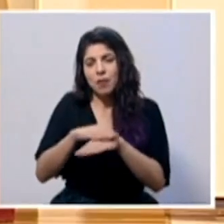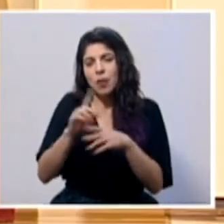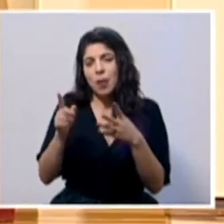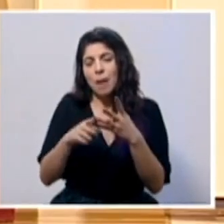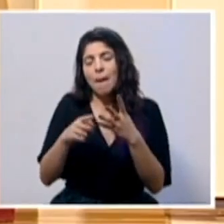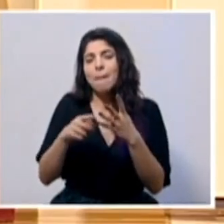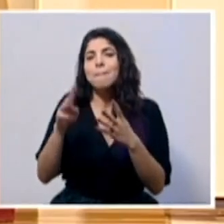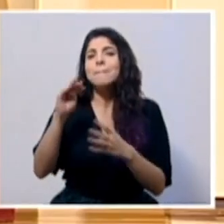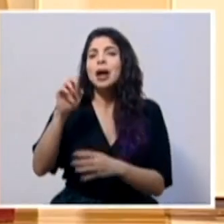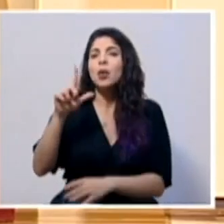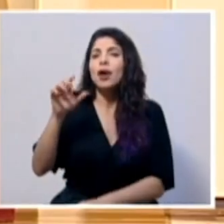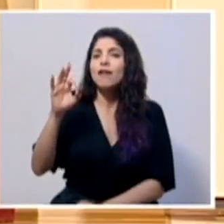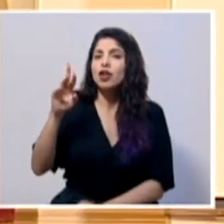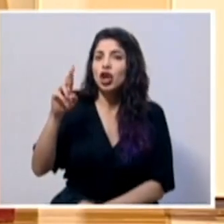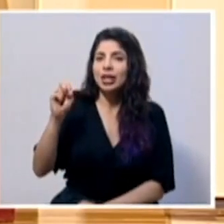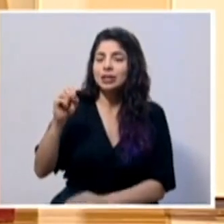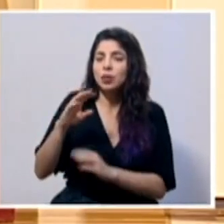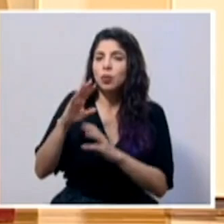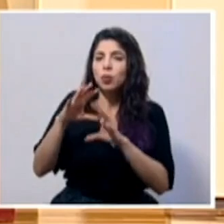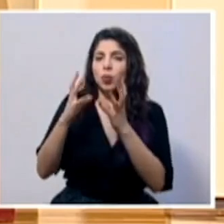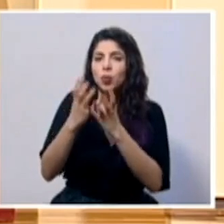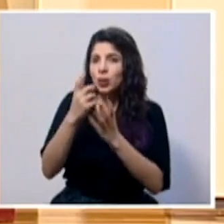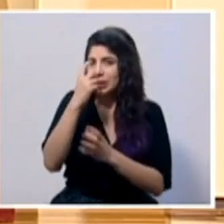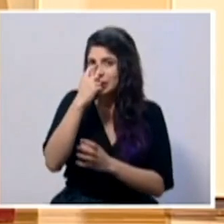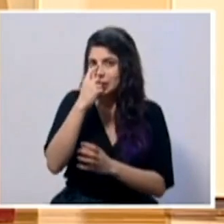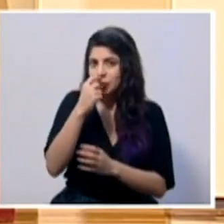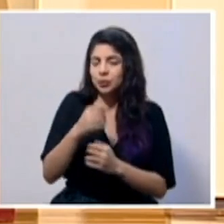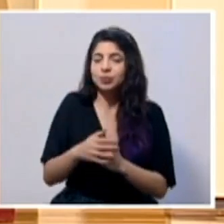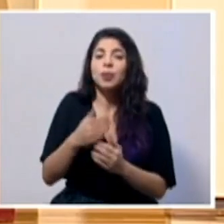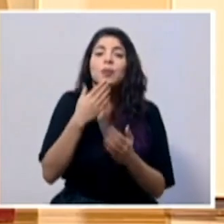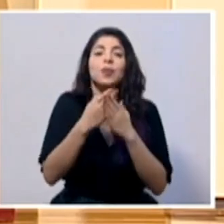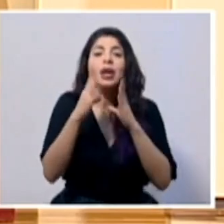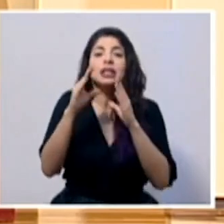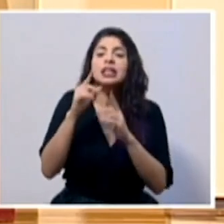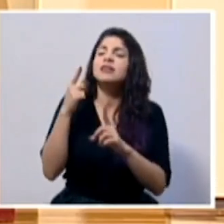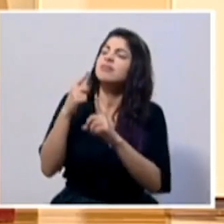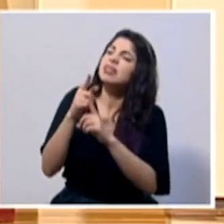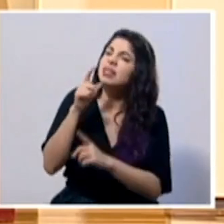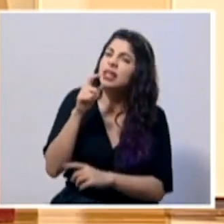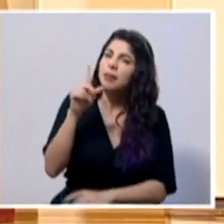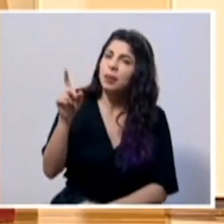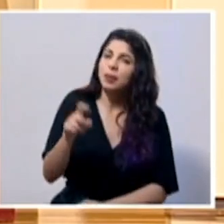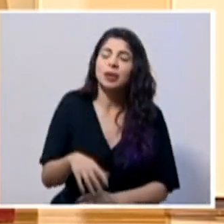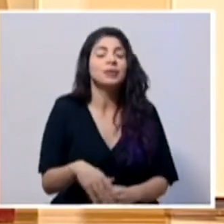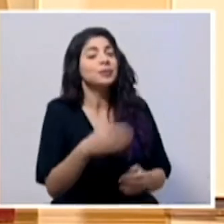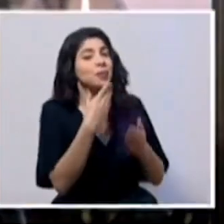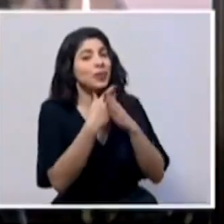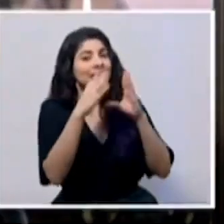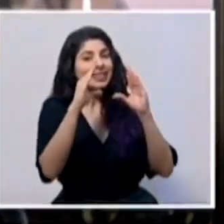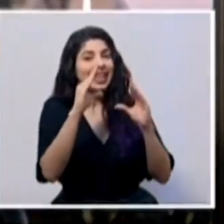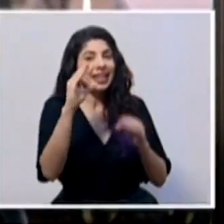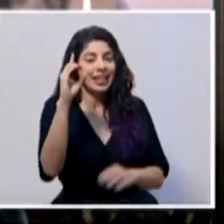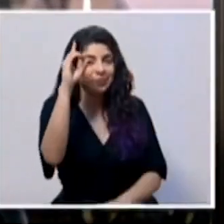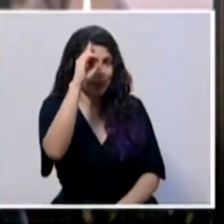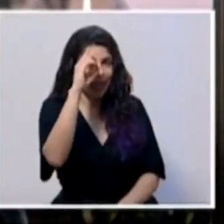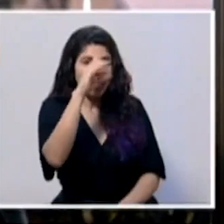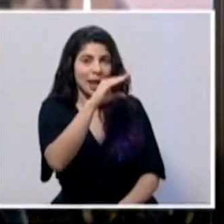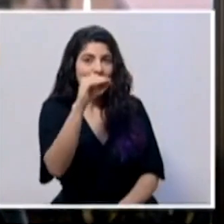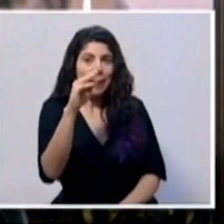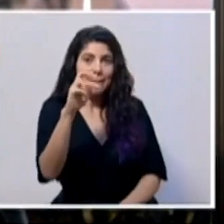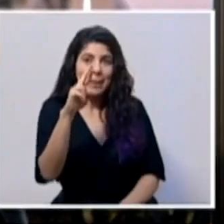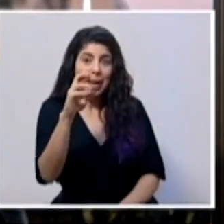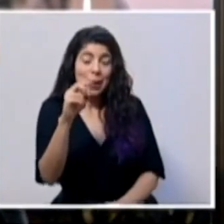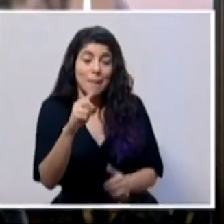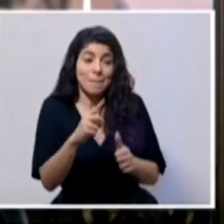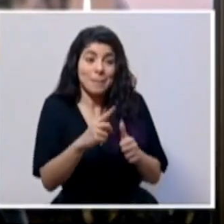Manuel Flores del medio regional Mundo Escazú, por favor. José, buenas tardes y hacia quién va dirigida su consulta. Buenas tardes, don Daniel y don Mario.